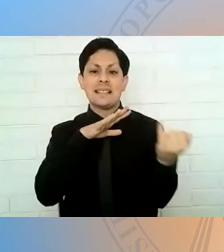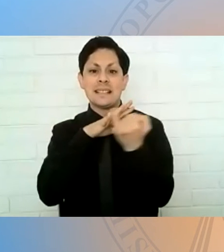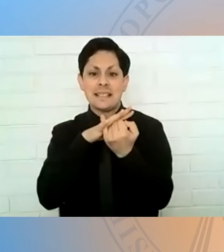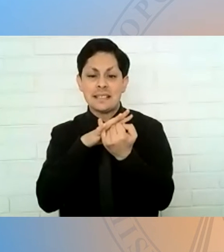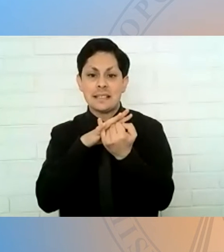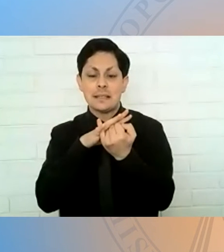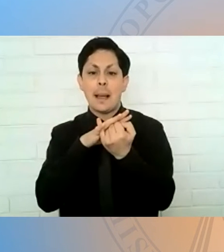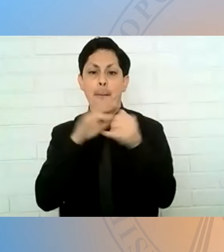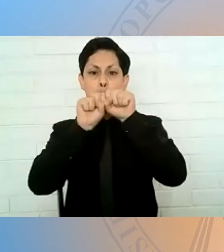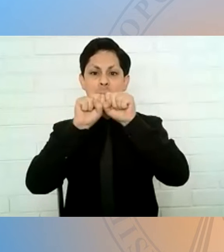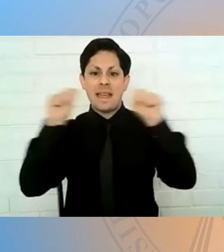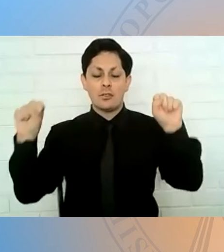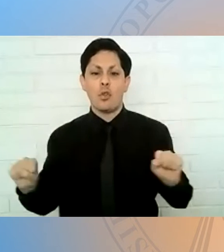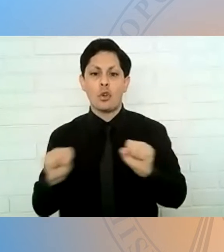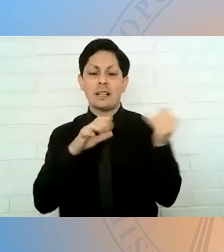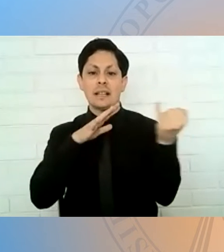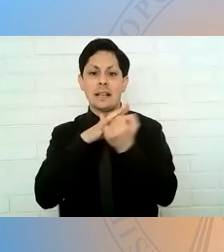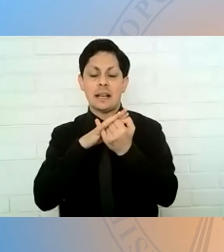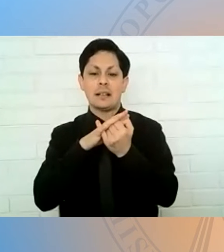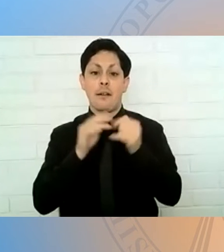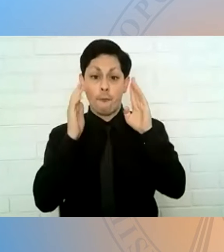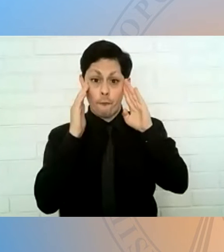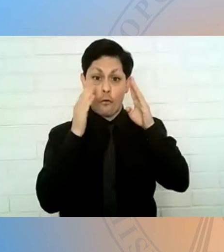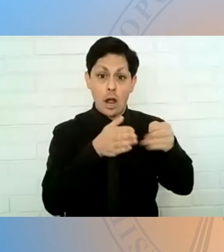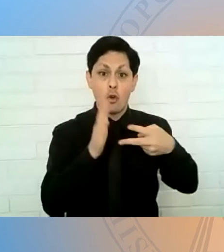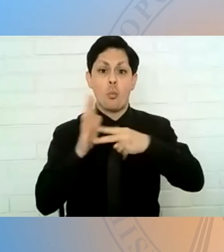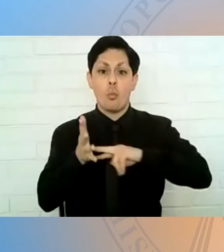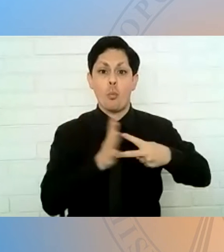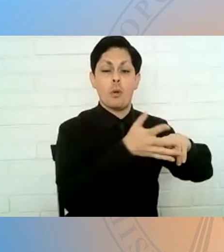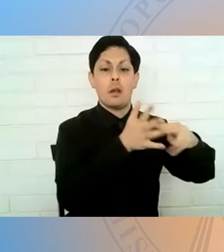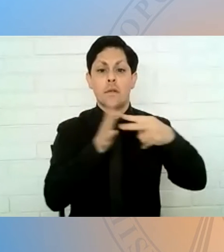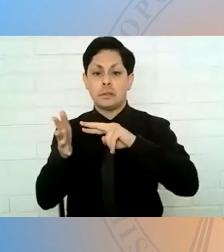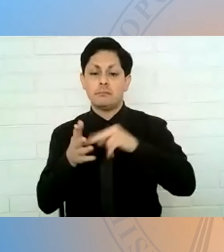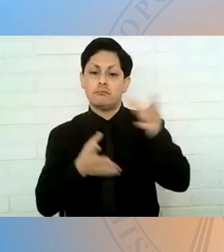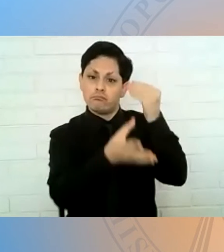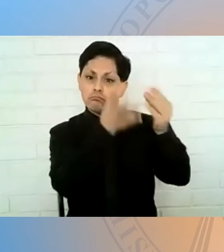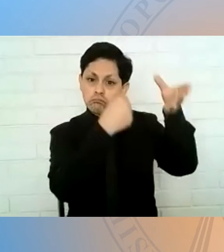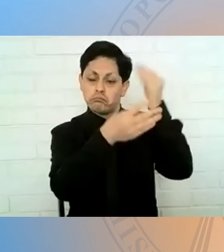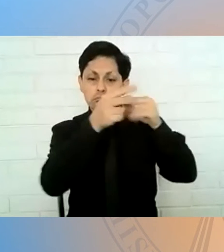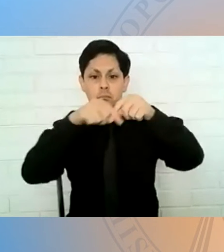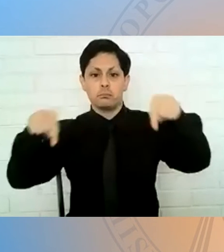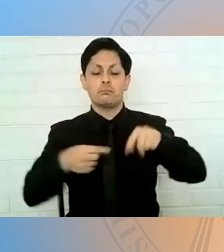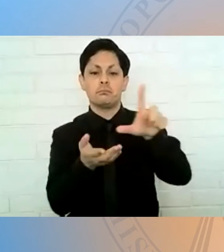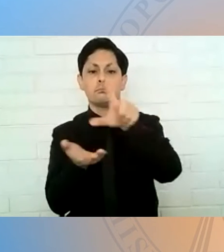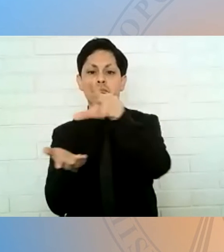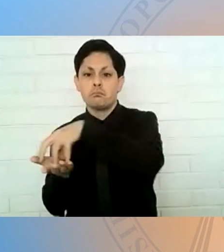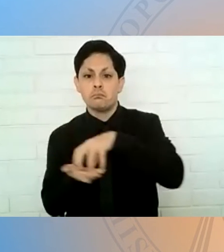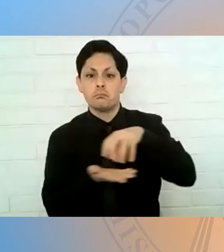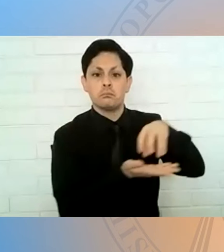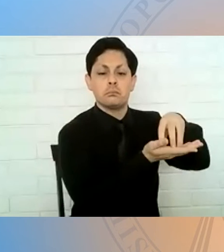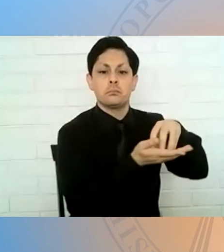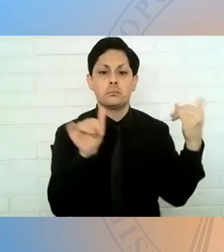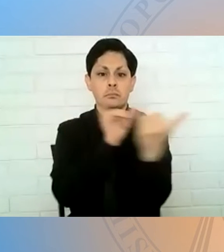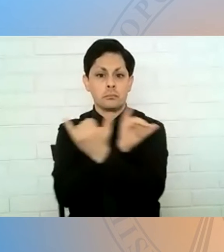MI, enfocado en las problemáticas de aprender en diversos espacios de interacción y su implicancia en el